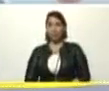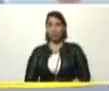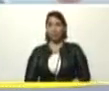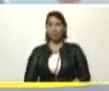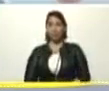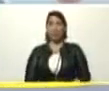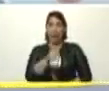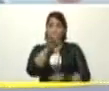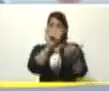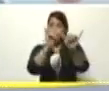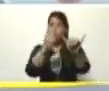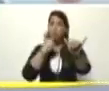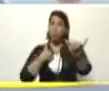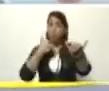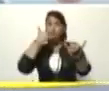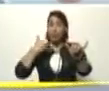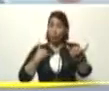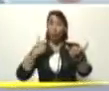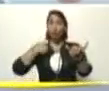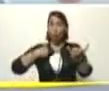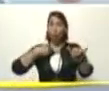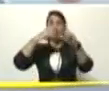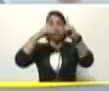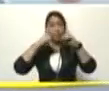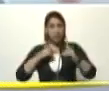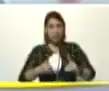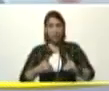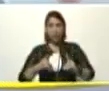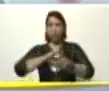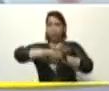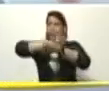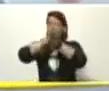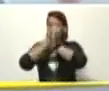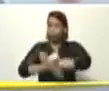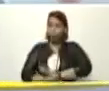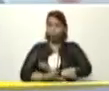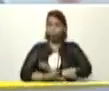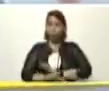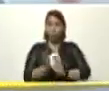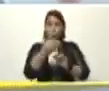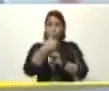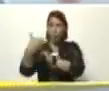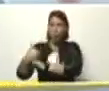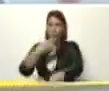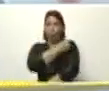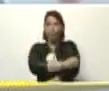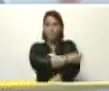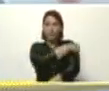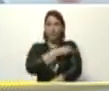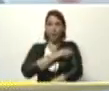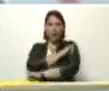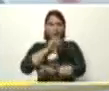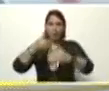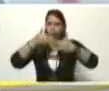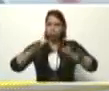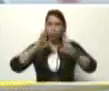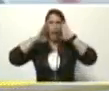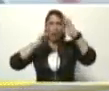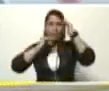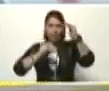denuncia, y estoy decidido a acabar las mafias de los hospitales y que se abra la